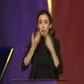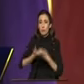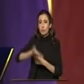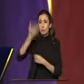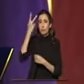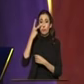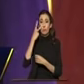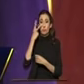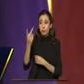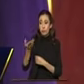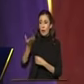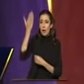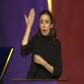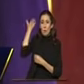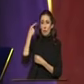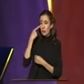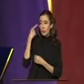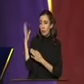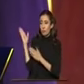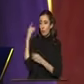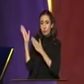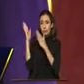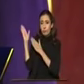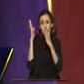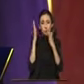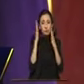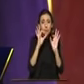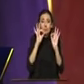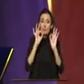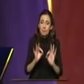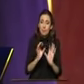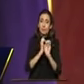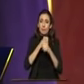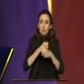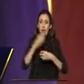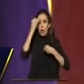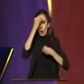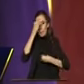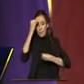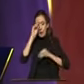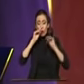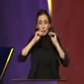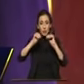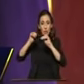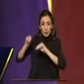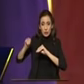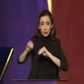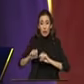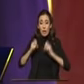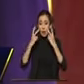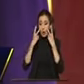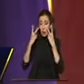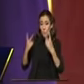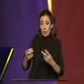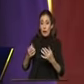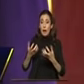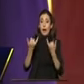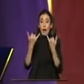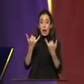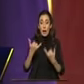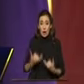pasado, vean todo lo que han formado, todo lo que han hecho, los valores que han inyectado, pues lo menos que